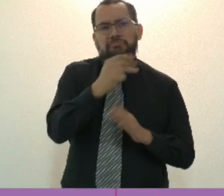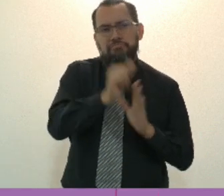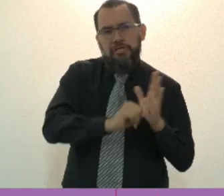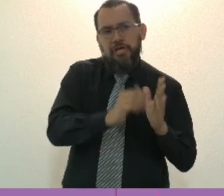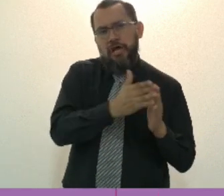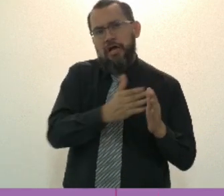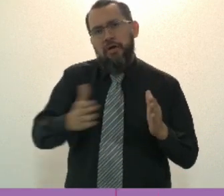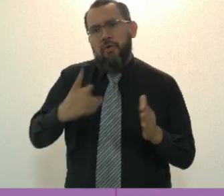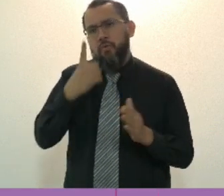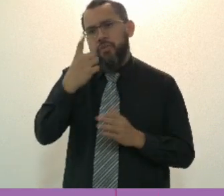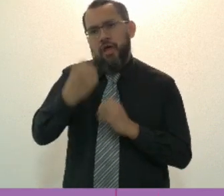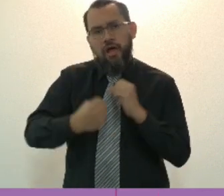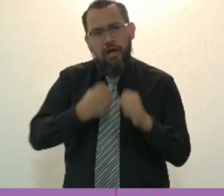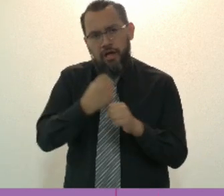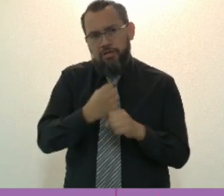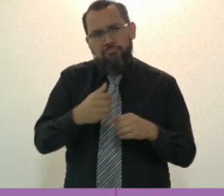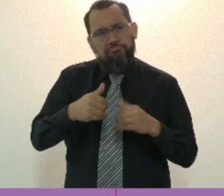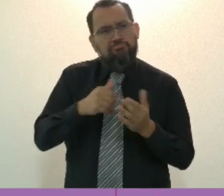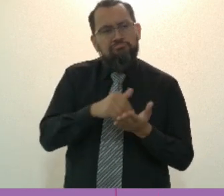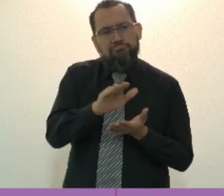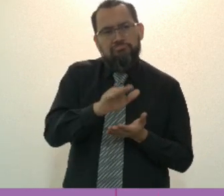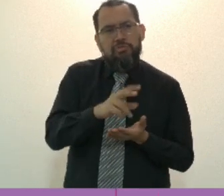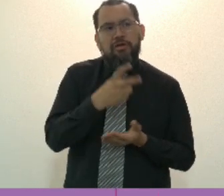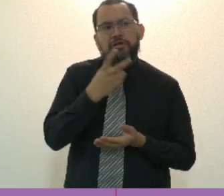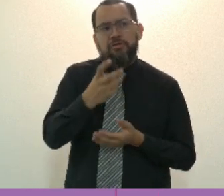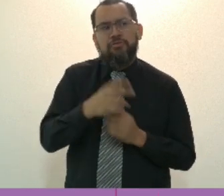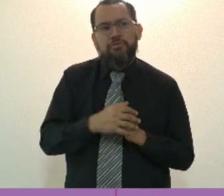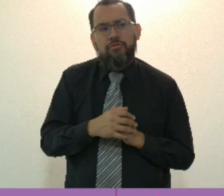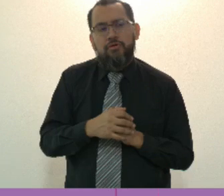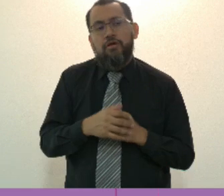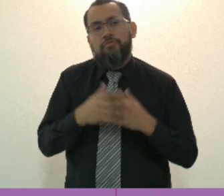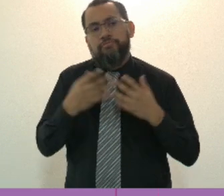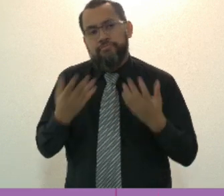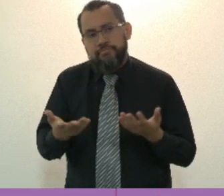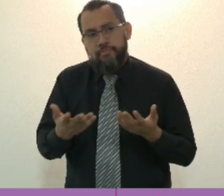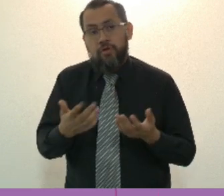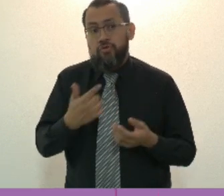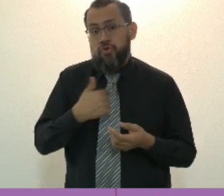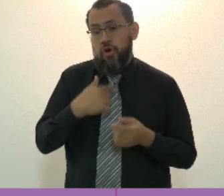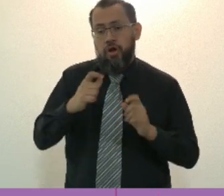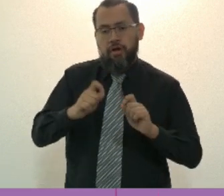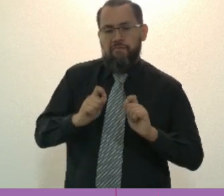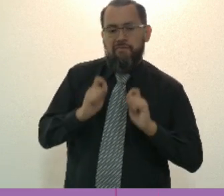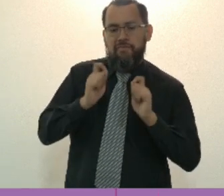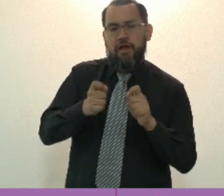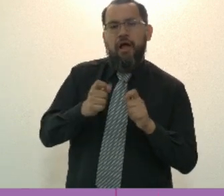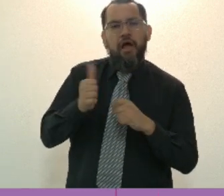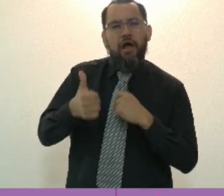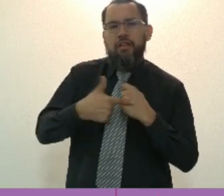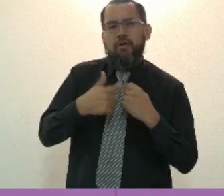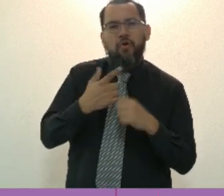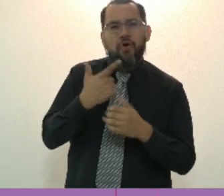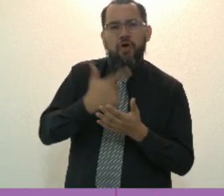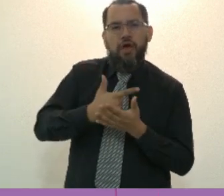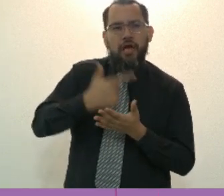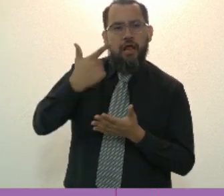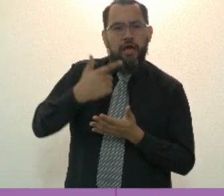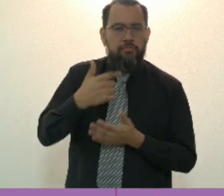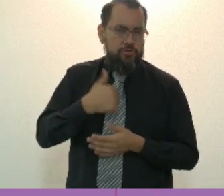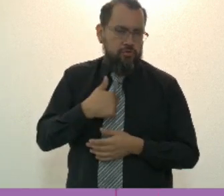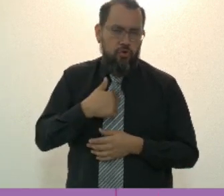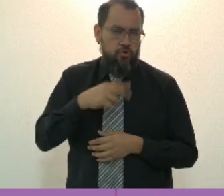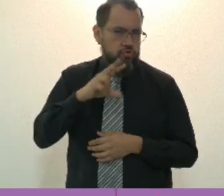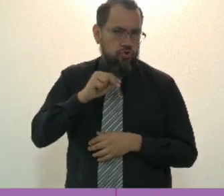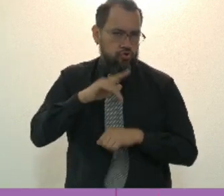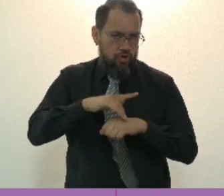que con eso ya te saco de la jugada del servicio público. Y además, bueno, yo te la finco como grave, me ha tocado, no en estos temas, y